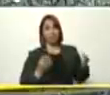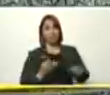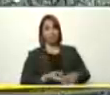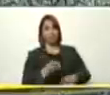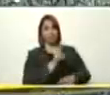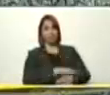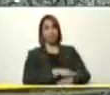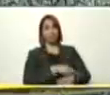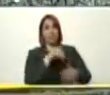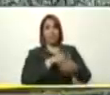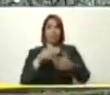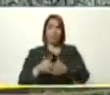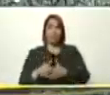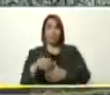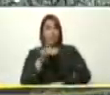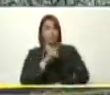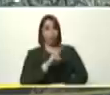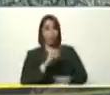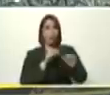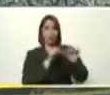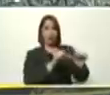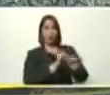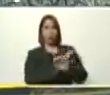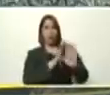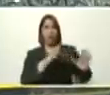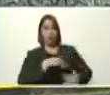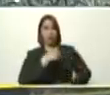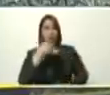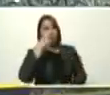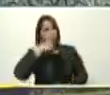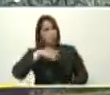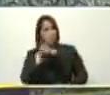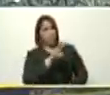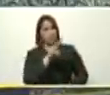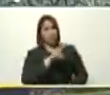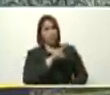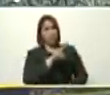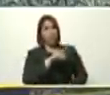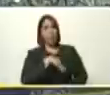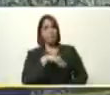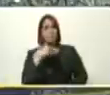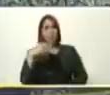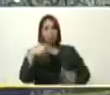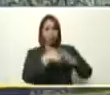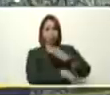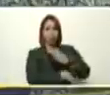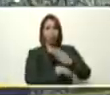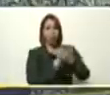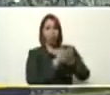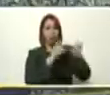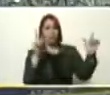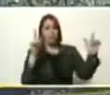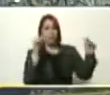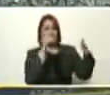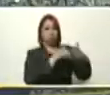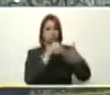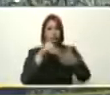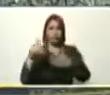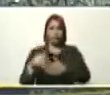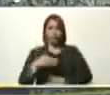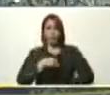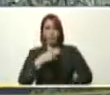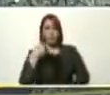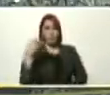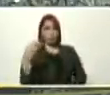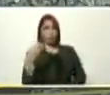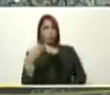quedó completamente claro que el espíritu del pueblo de Venezuela es un espíritu profundamente libertario, es un espíritu que